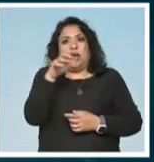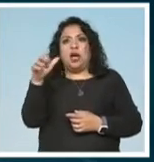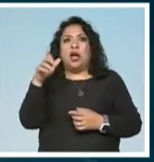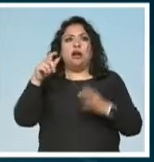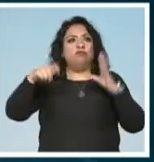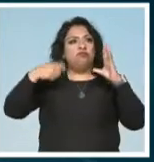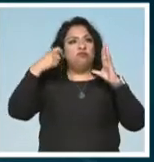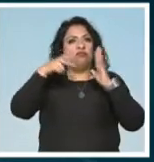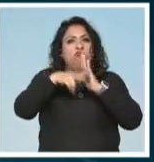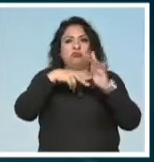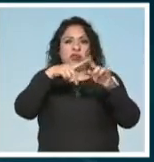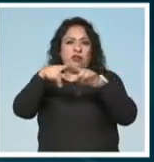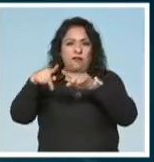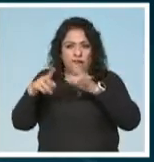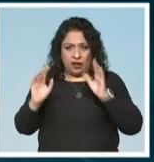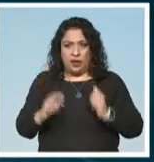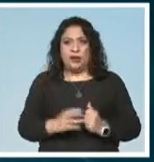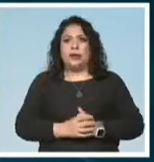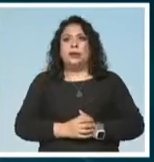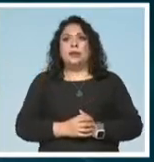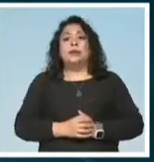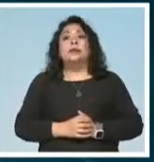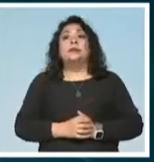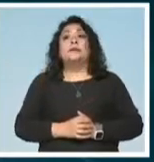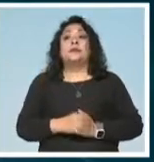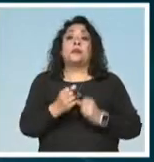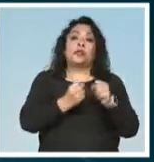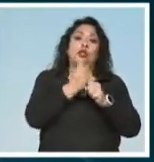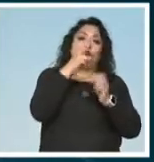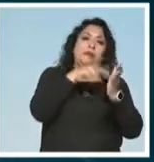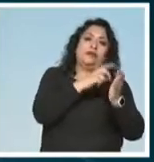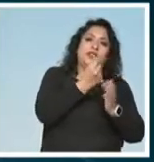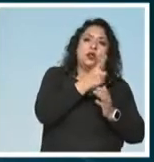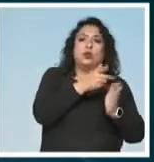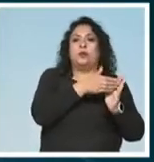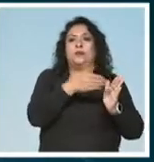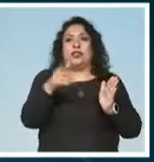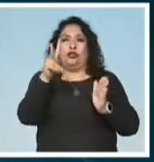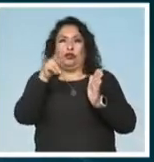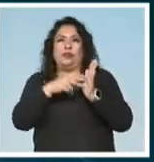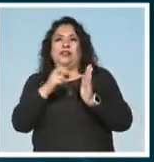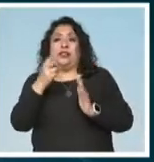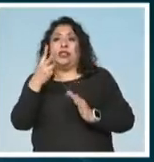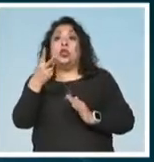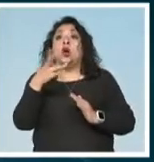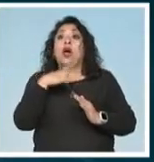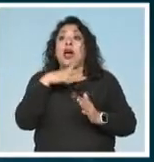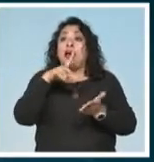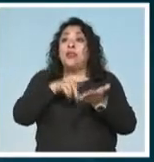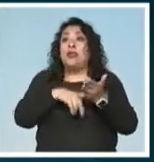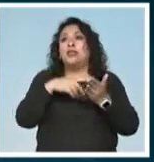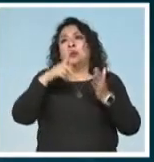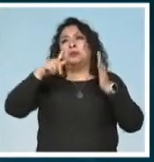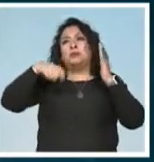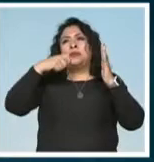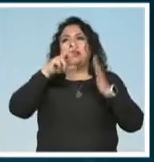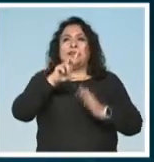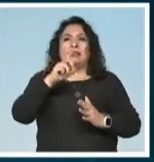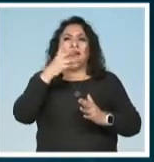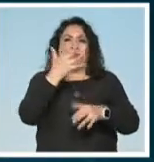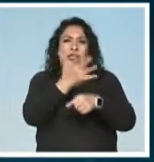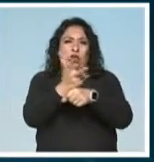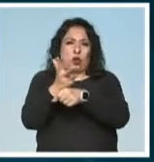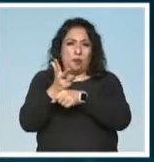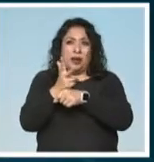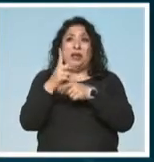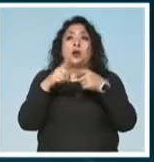medios audiovisuales. Entre 2021 y lo que va de 2022, han acogido la producción de 35